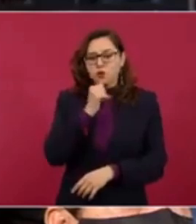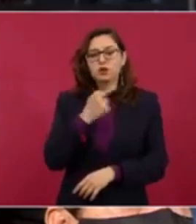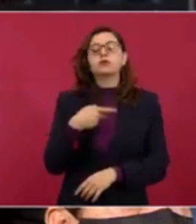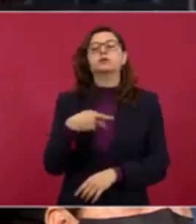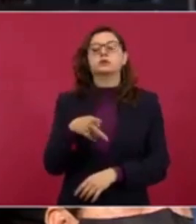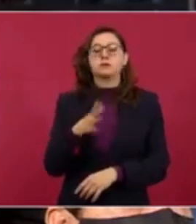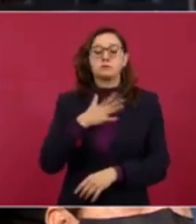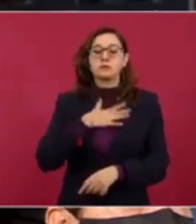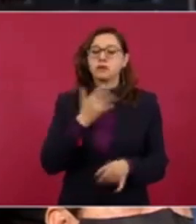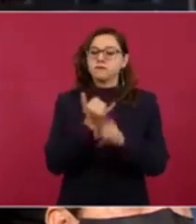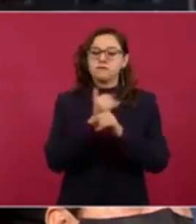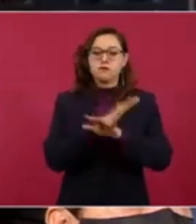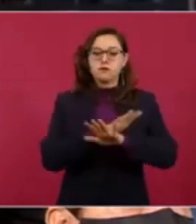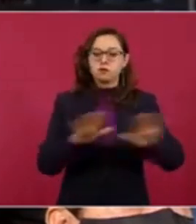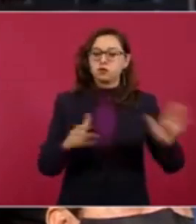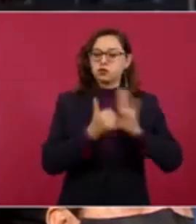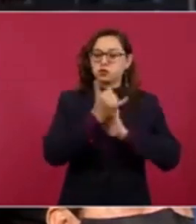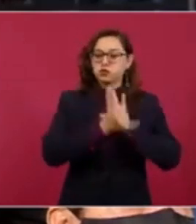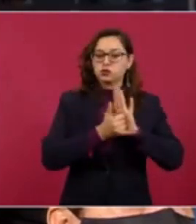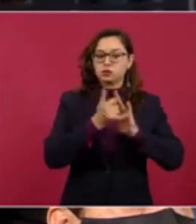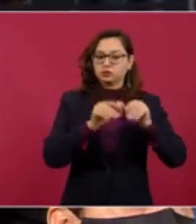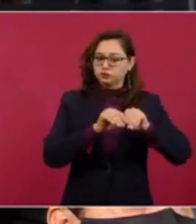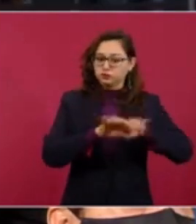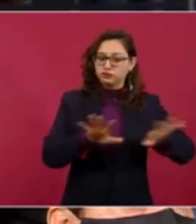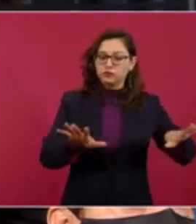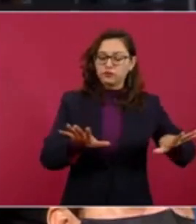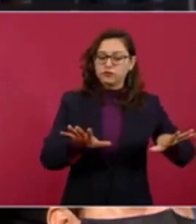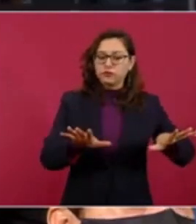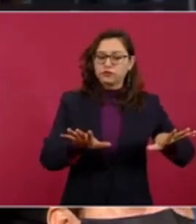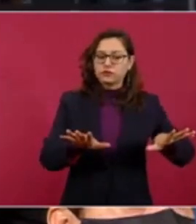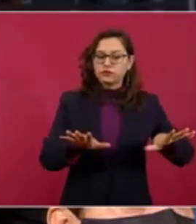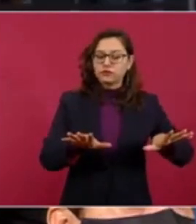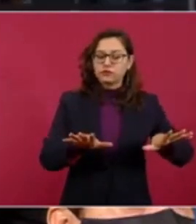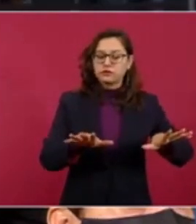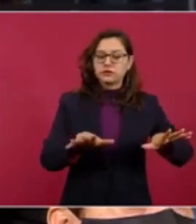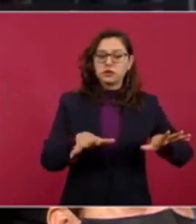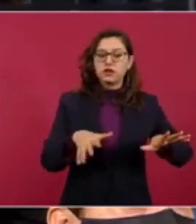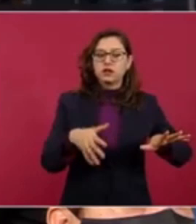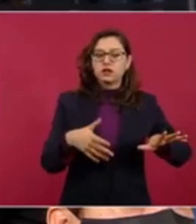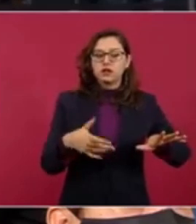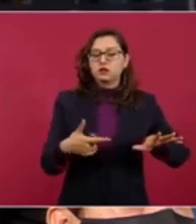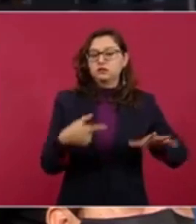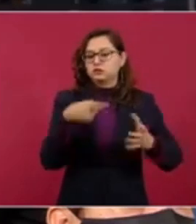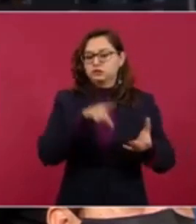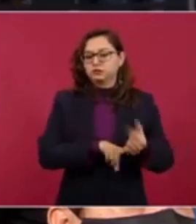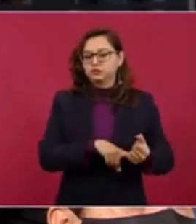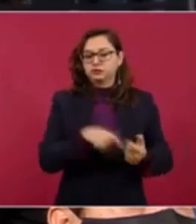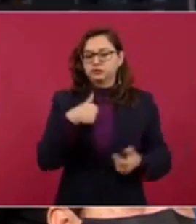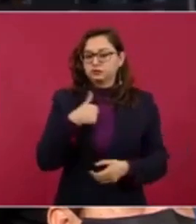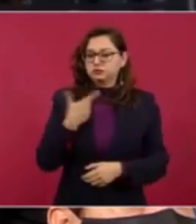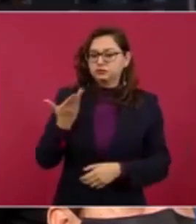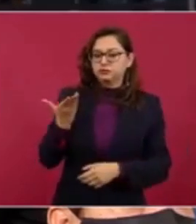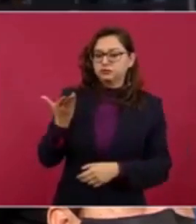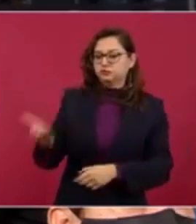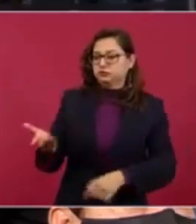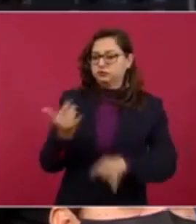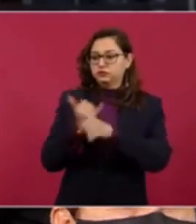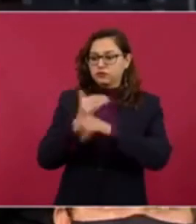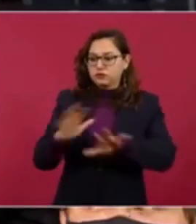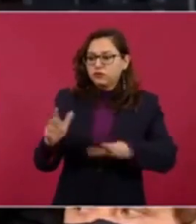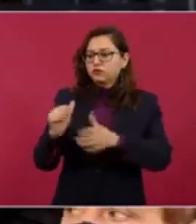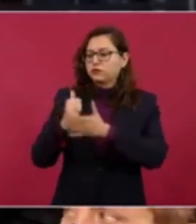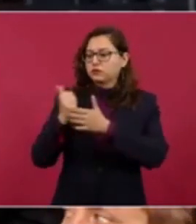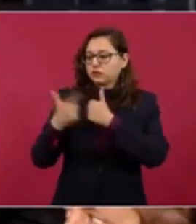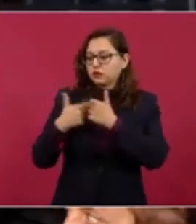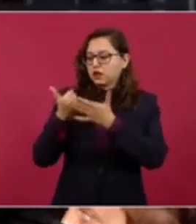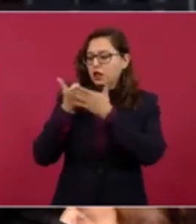información que yo tengo en mi canal, porque, bueno, usted sabe que soy de redes sociales, nunca les pido información por lo mismo, porque